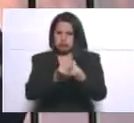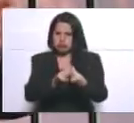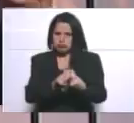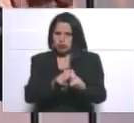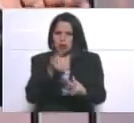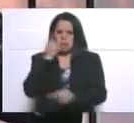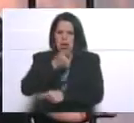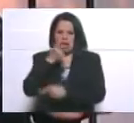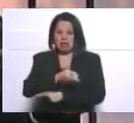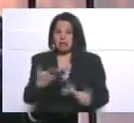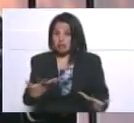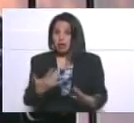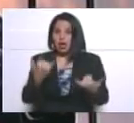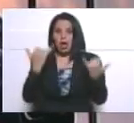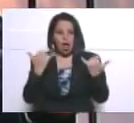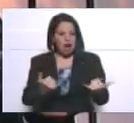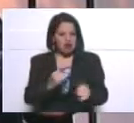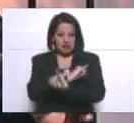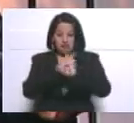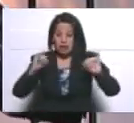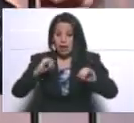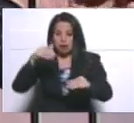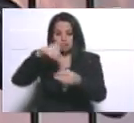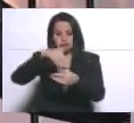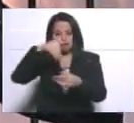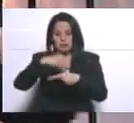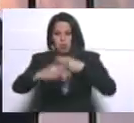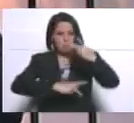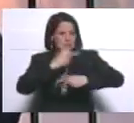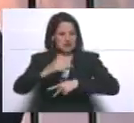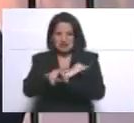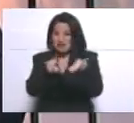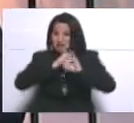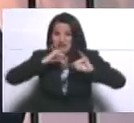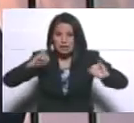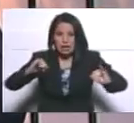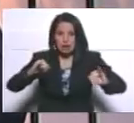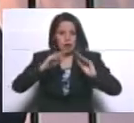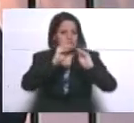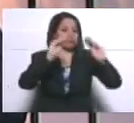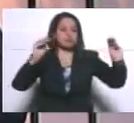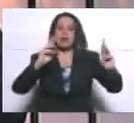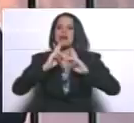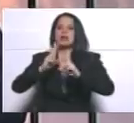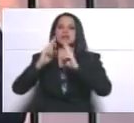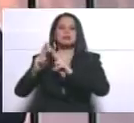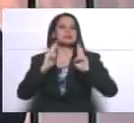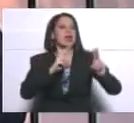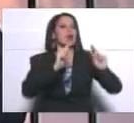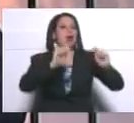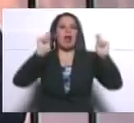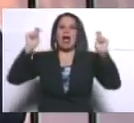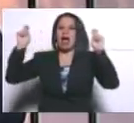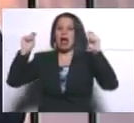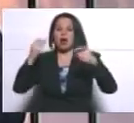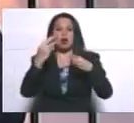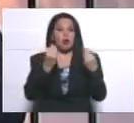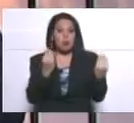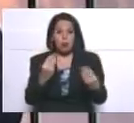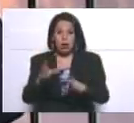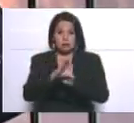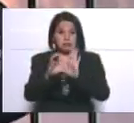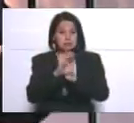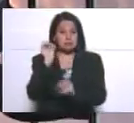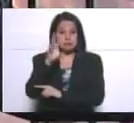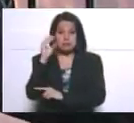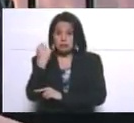mencionar, finalizado el proceso electoral, a pocas horas de haberse anunciado los resultados de la Asamblea Nacional